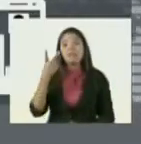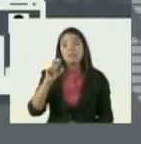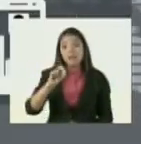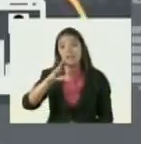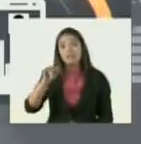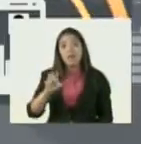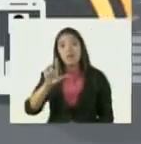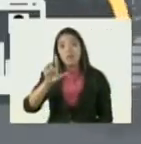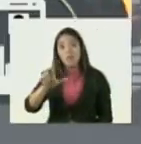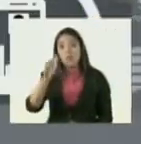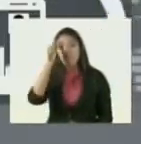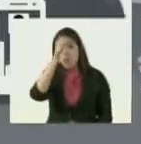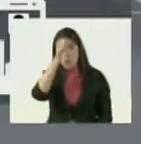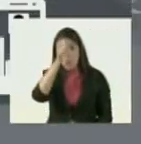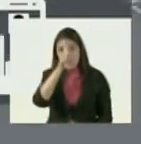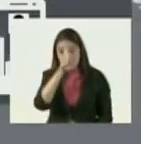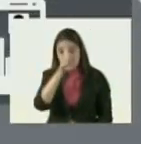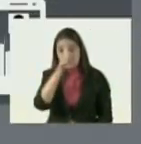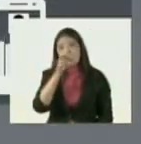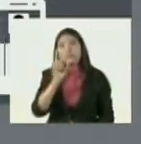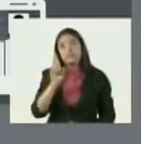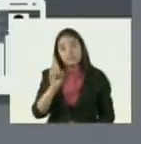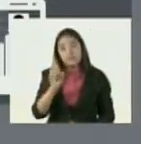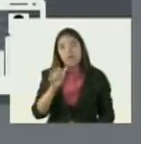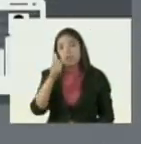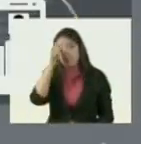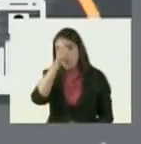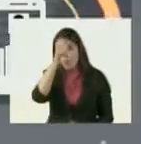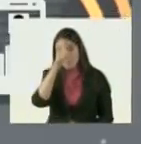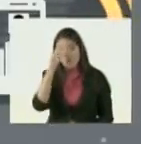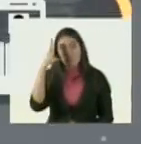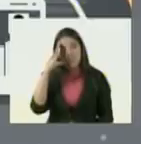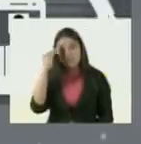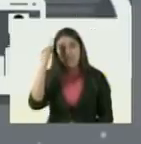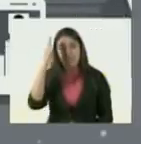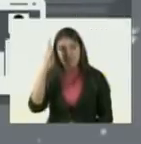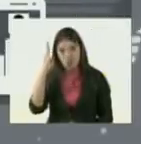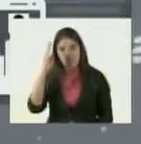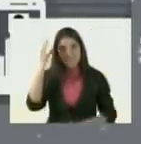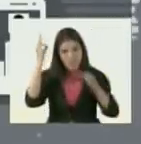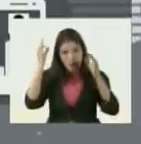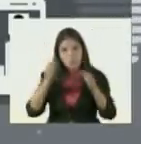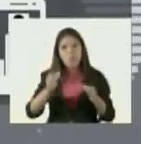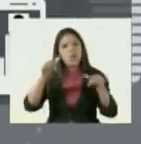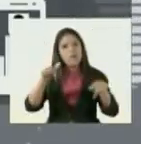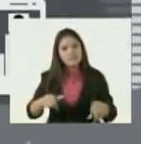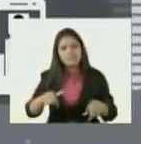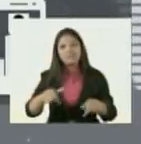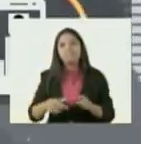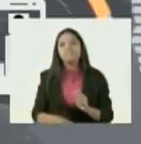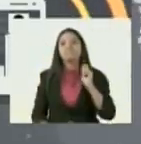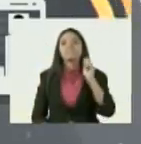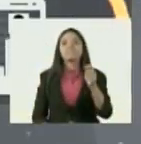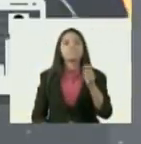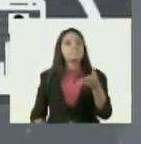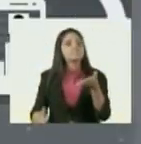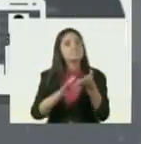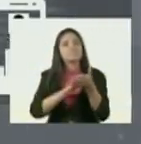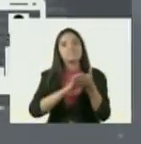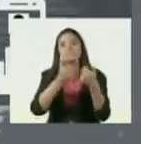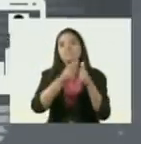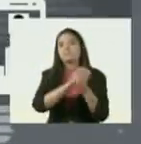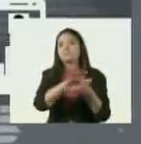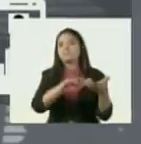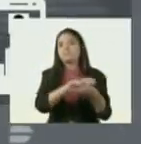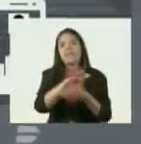julio, domingo, mediante domingo de Dios, vamos a tener en nuestras manos la solución a la violencia,